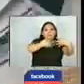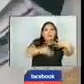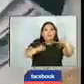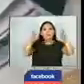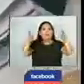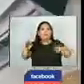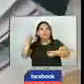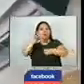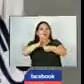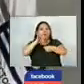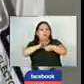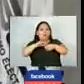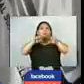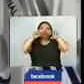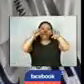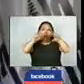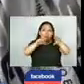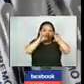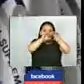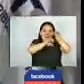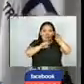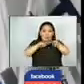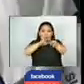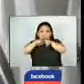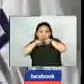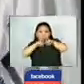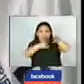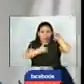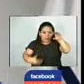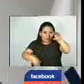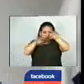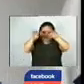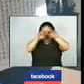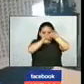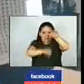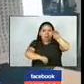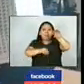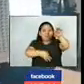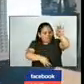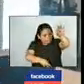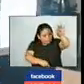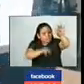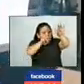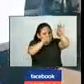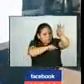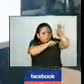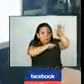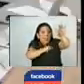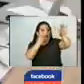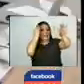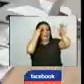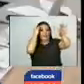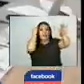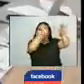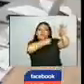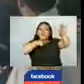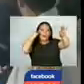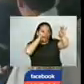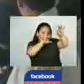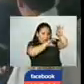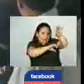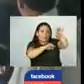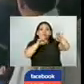Eso para incluir la fotografía de todos los candidatos a la presidencia en la papeleta de votación en 2024. Durante la